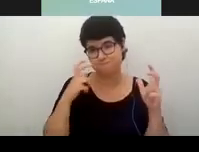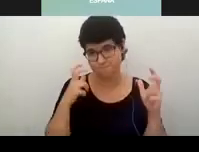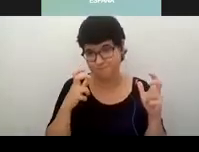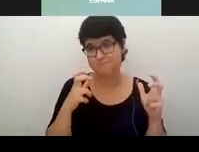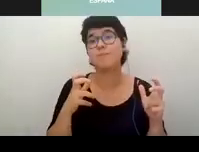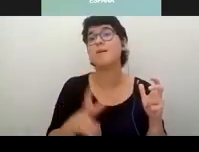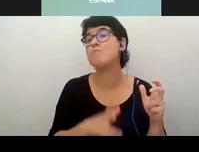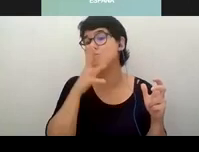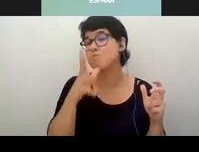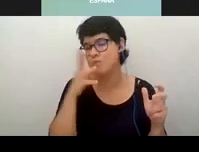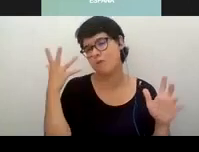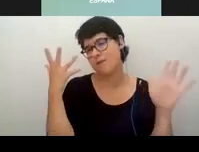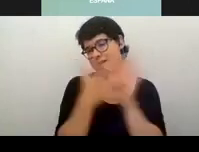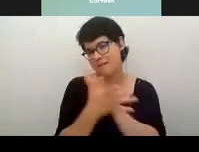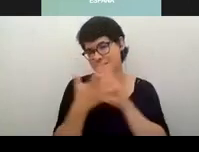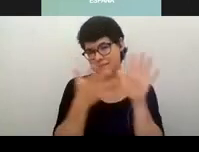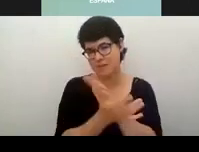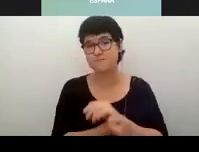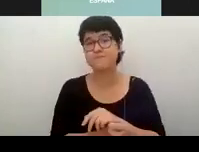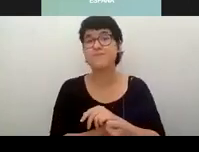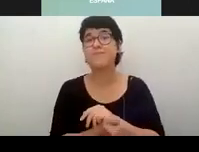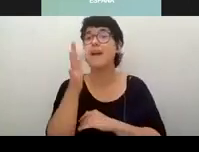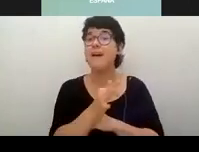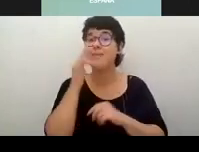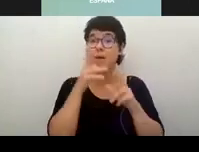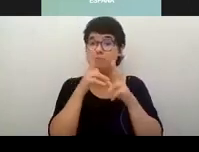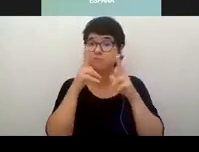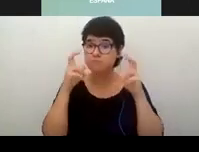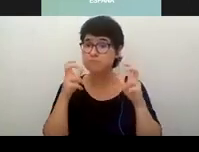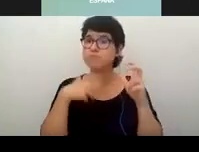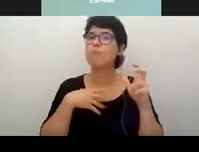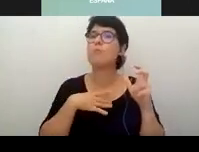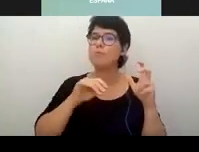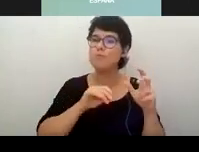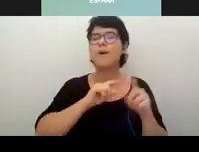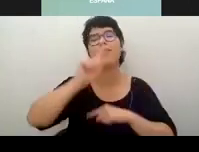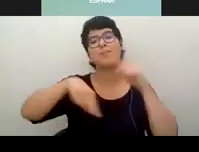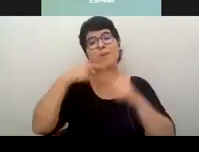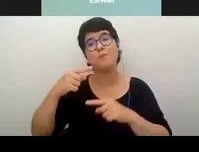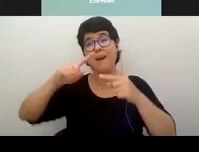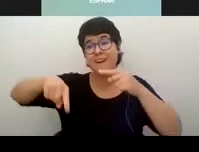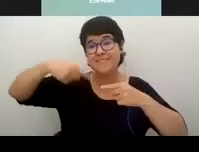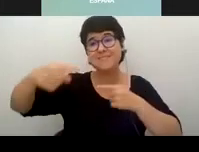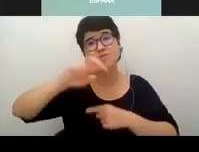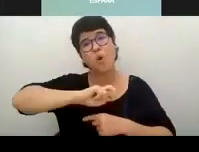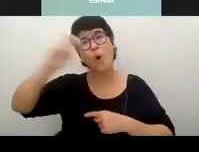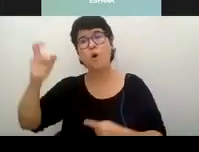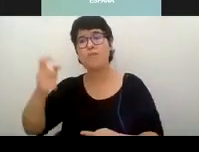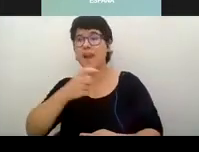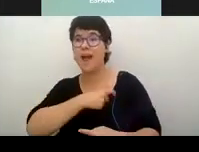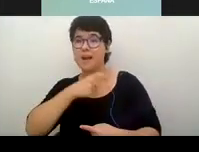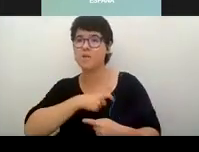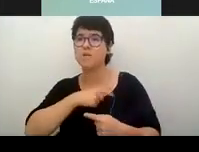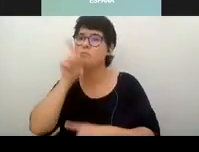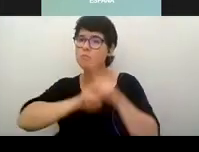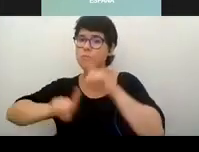Y esto hemos de pensar, además, que la obesidad es un factor de riesgo reconocido de otras patologías cardiovasculares, son quizás las más conocidas, pero también